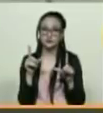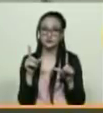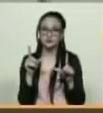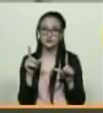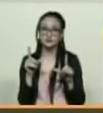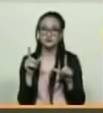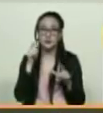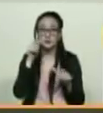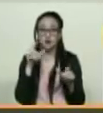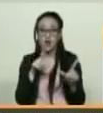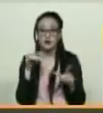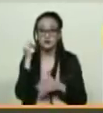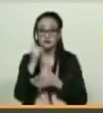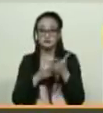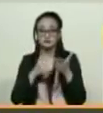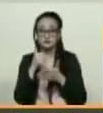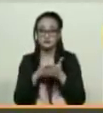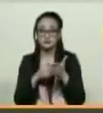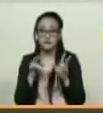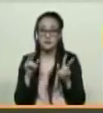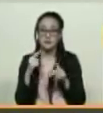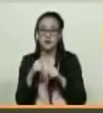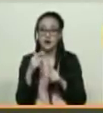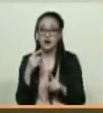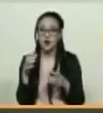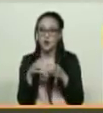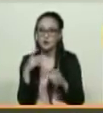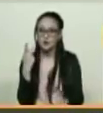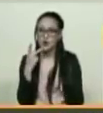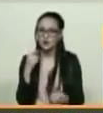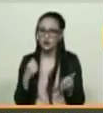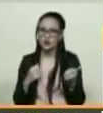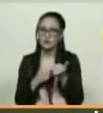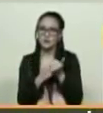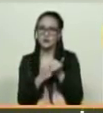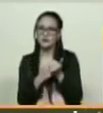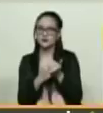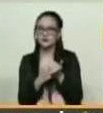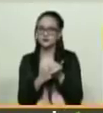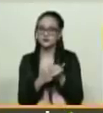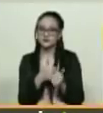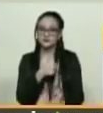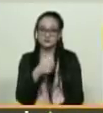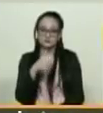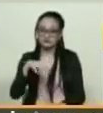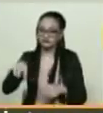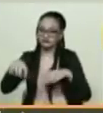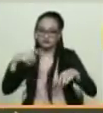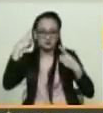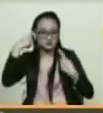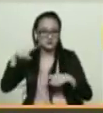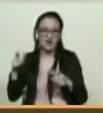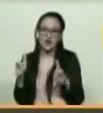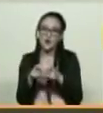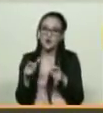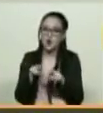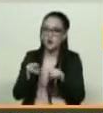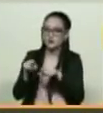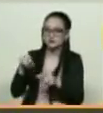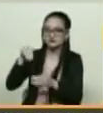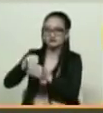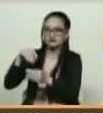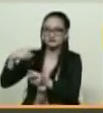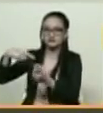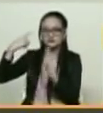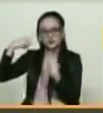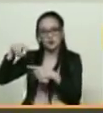debidamente inscritos y los factores políticos que los apoyan realizarán, cada uno por separado, reuniones de coordinación con